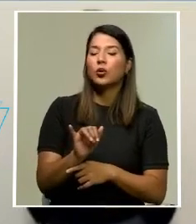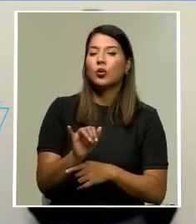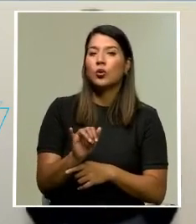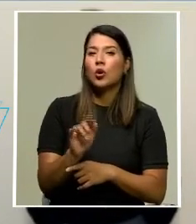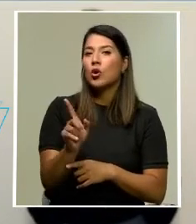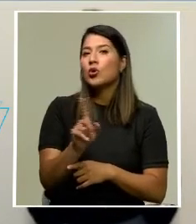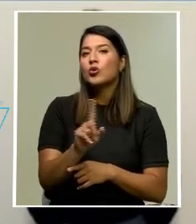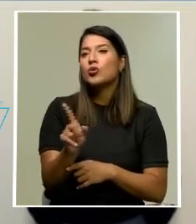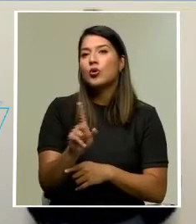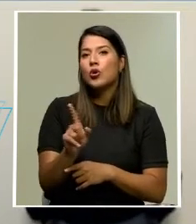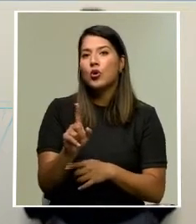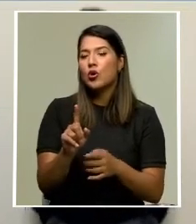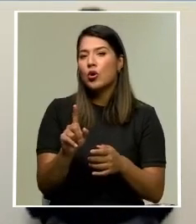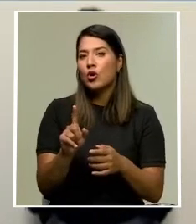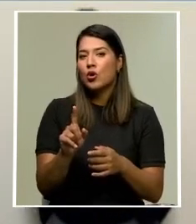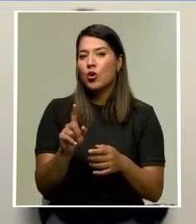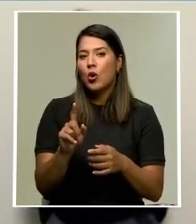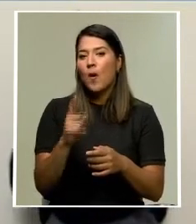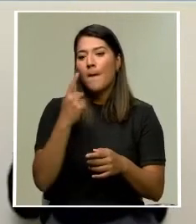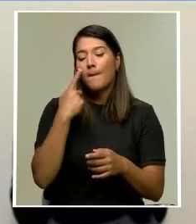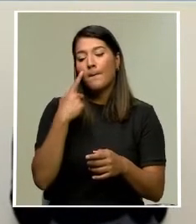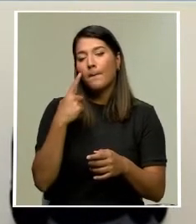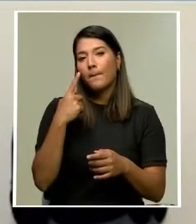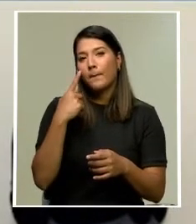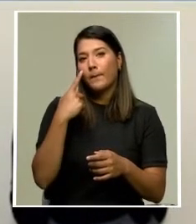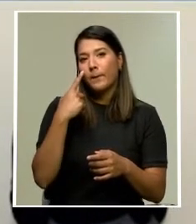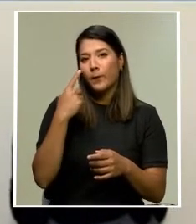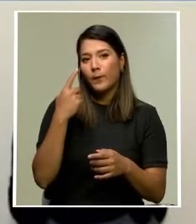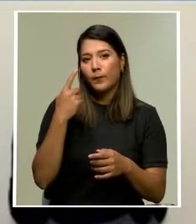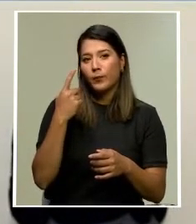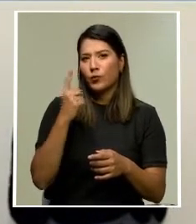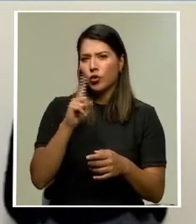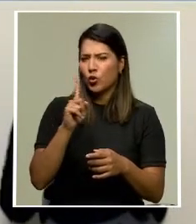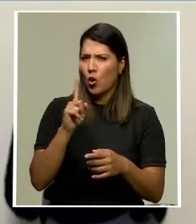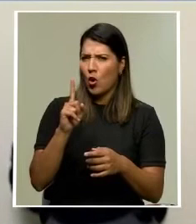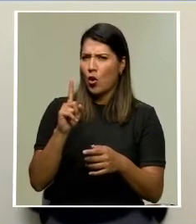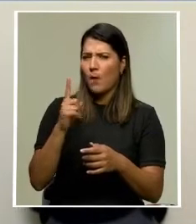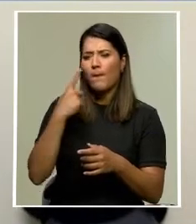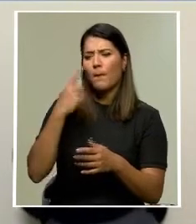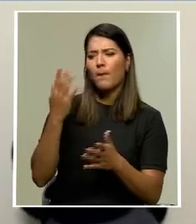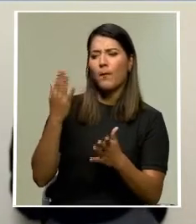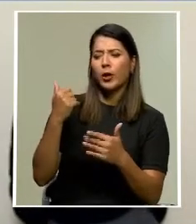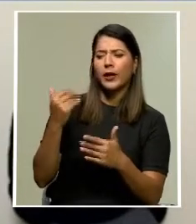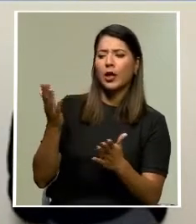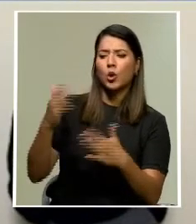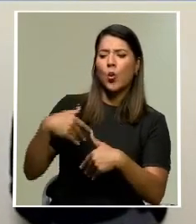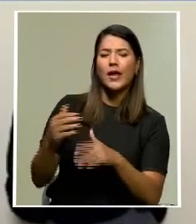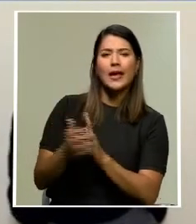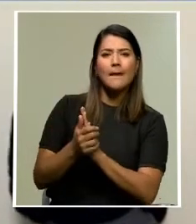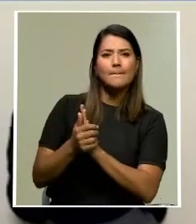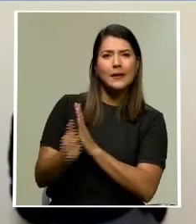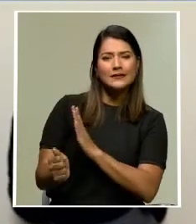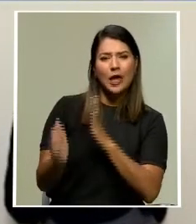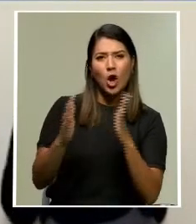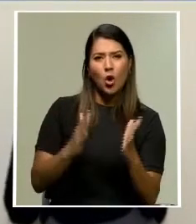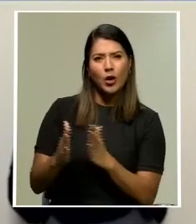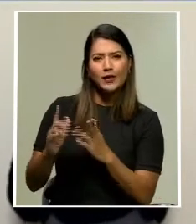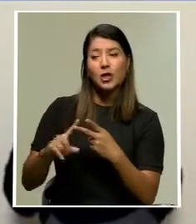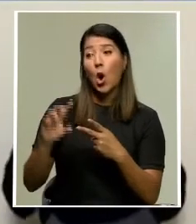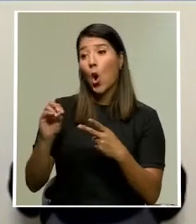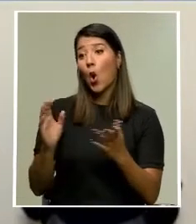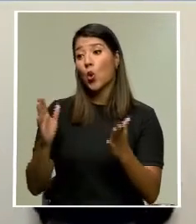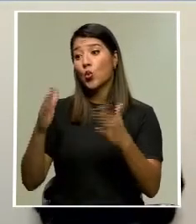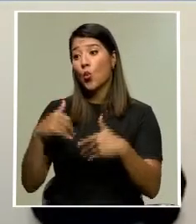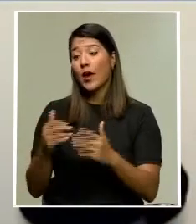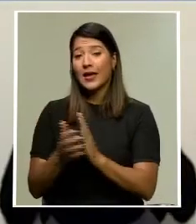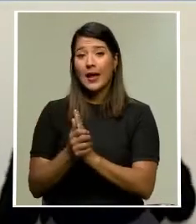nada, ninguna decisión que tenga que ver con la capacidad logística o la capacidad incluso